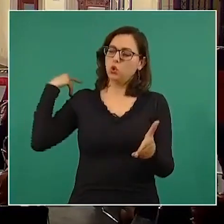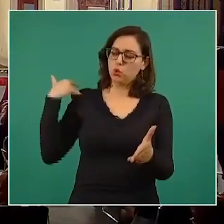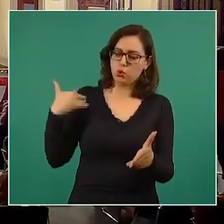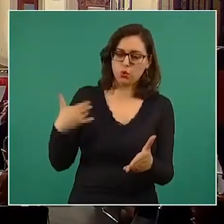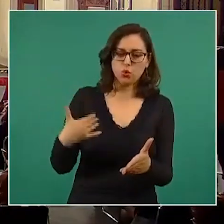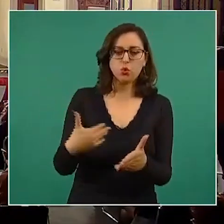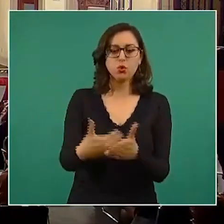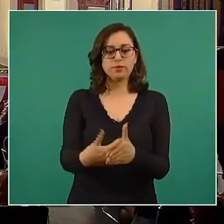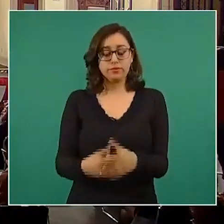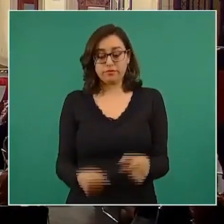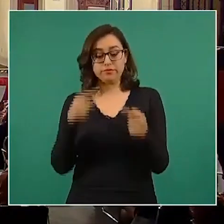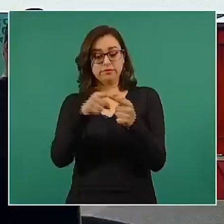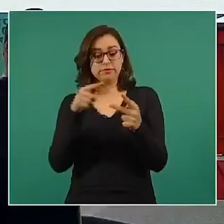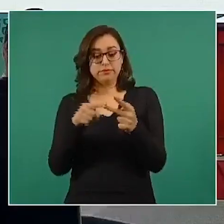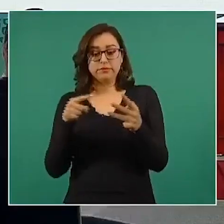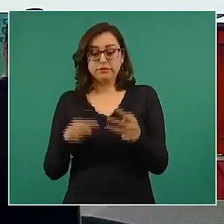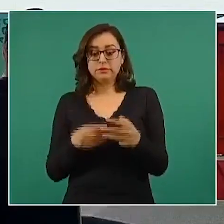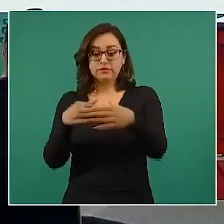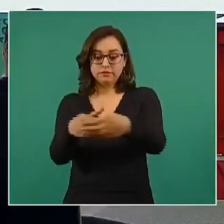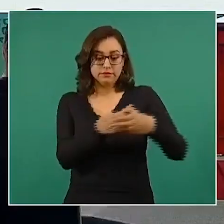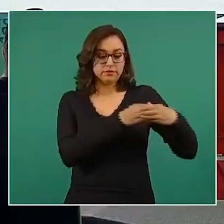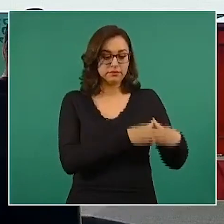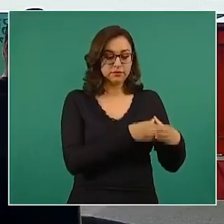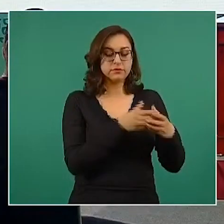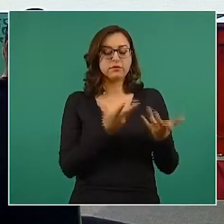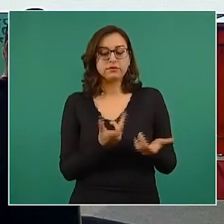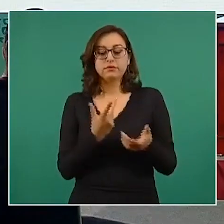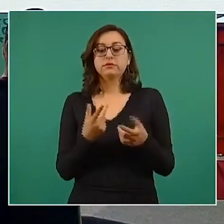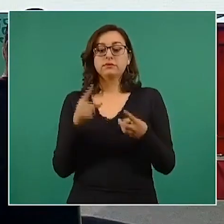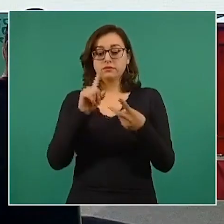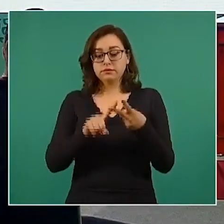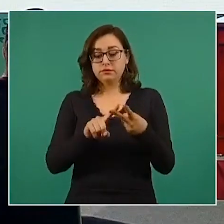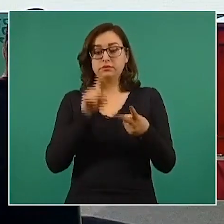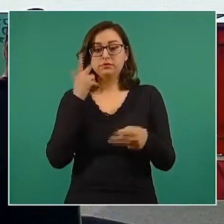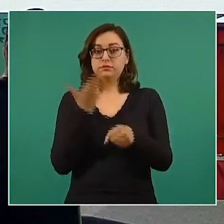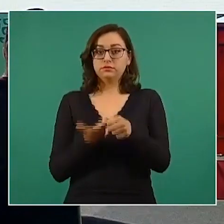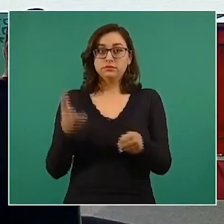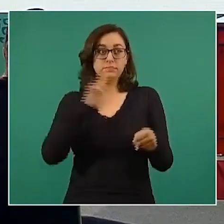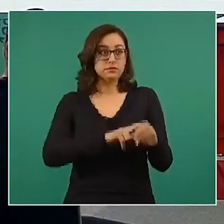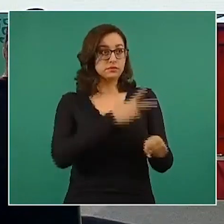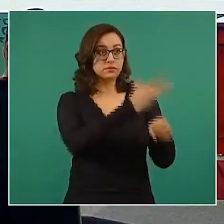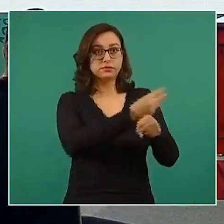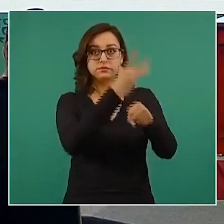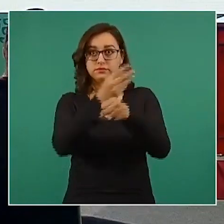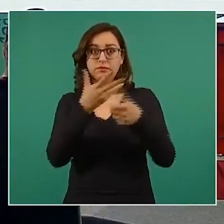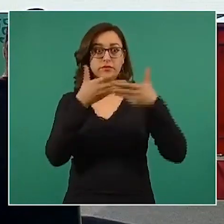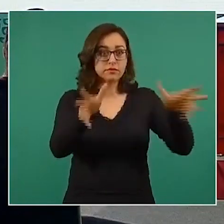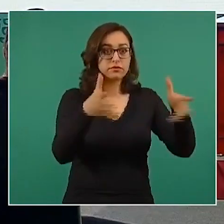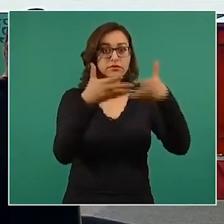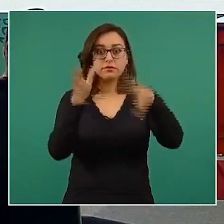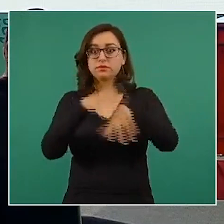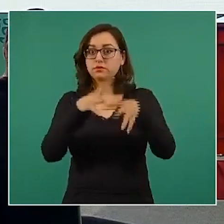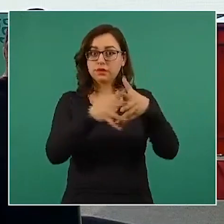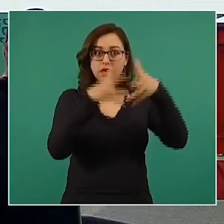fueron la mitigación, la reconversión hospitalaria y ahora la vacunación. Y quizá algunos recordarán que cuando no existían